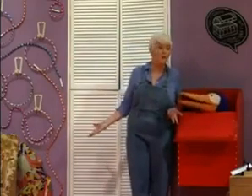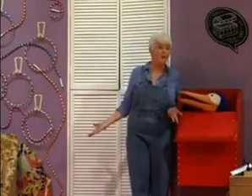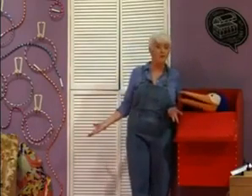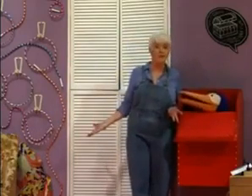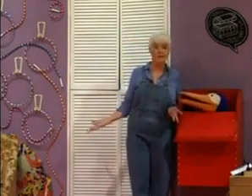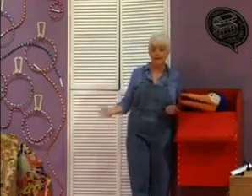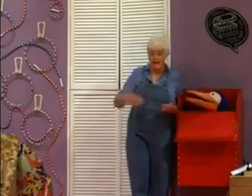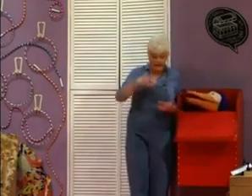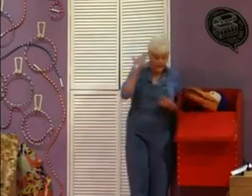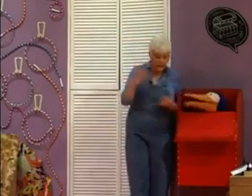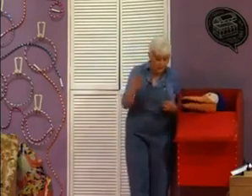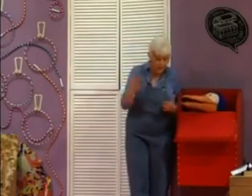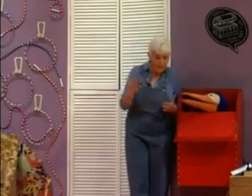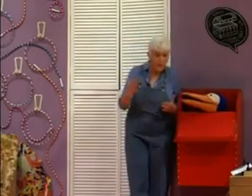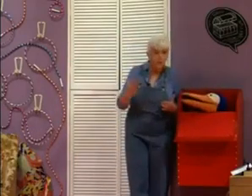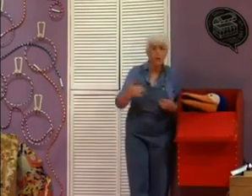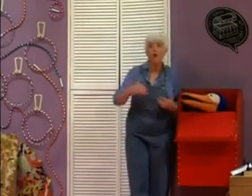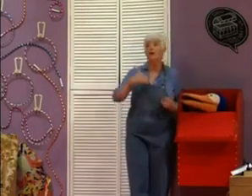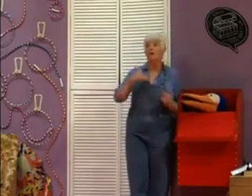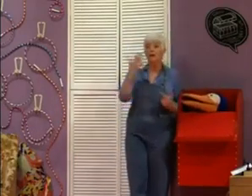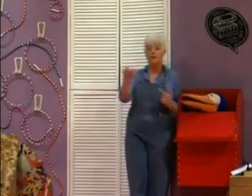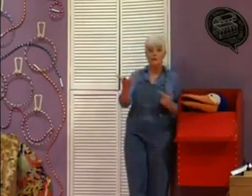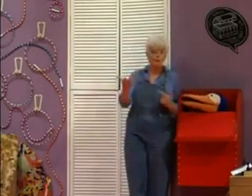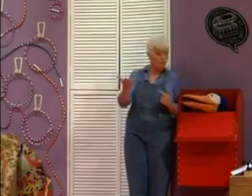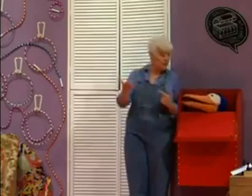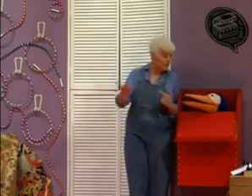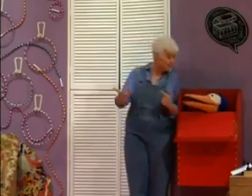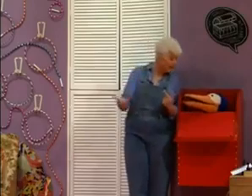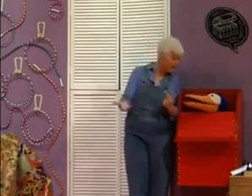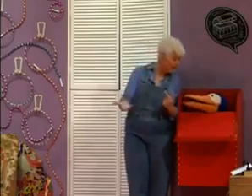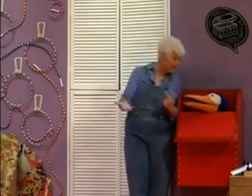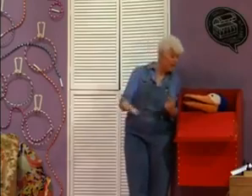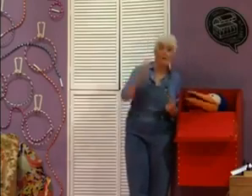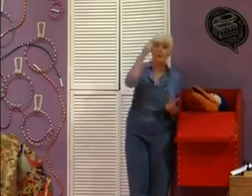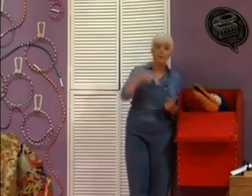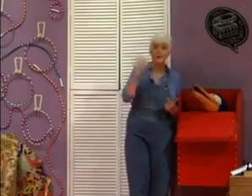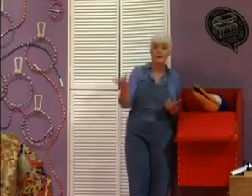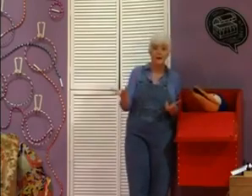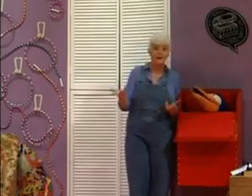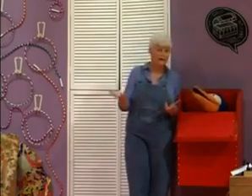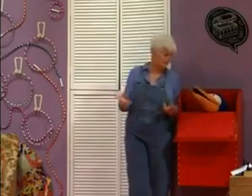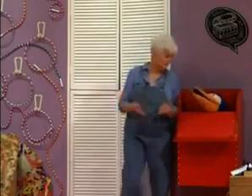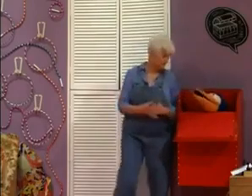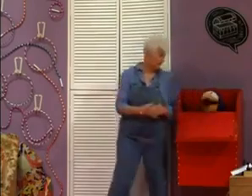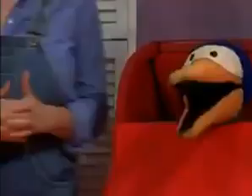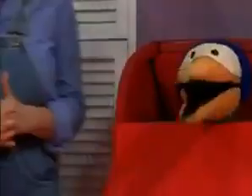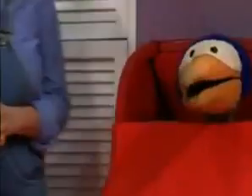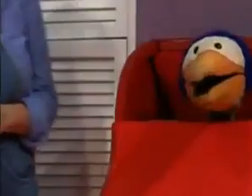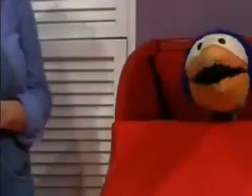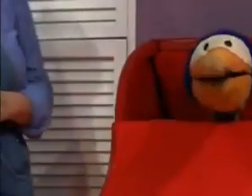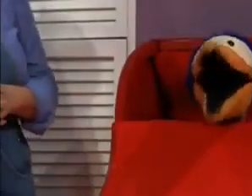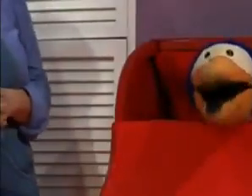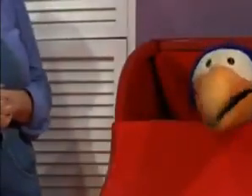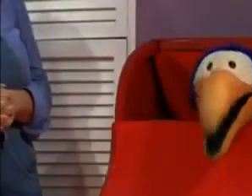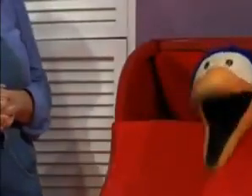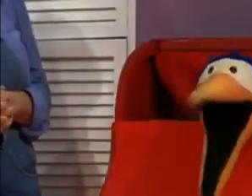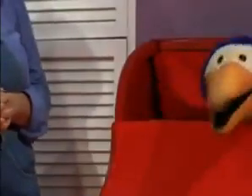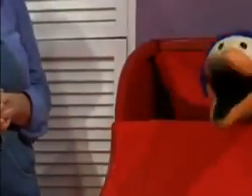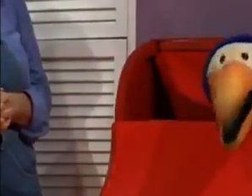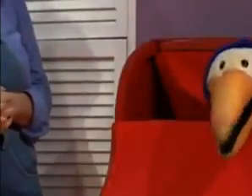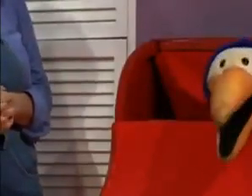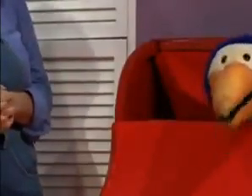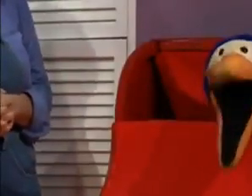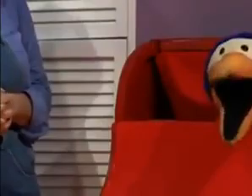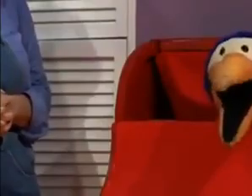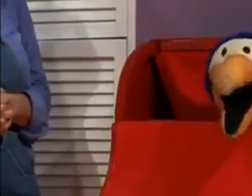Cuando estas cosas suceden que no se acuerda uno o que va a decir uno una la palabra y se acuerda de una letra. Sí, y la tienes en la